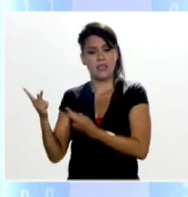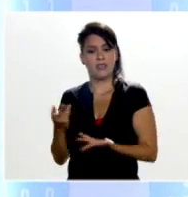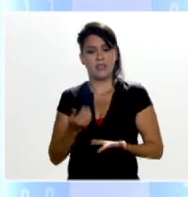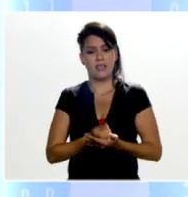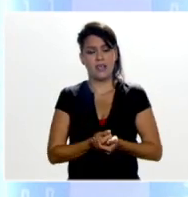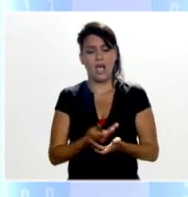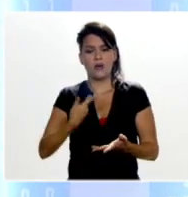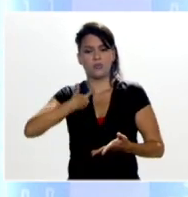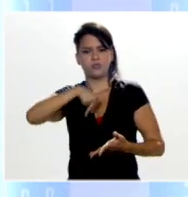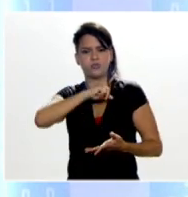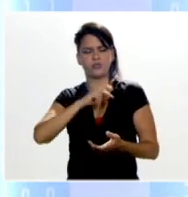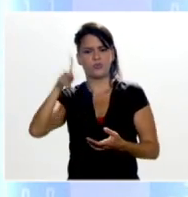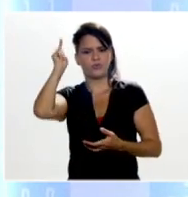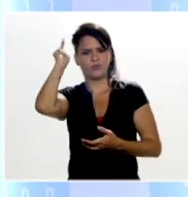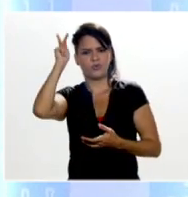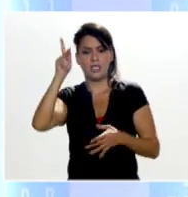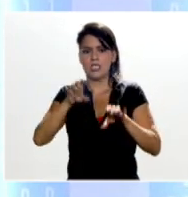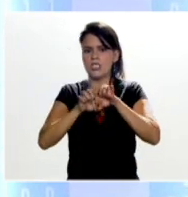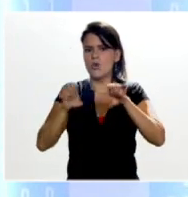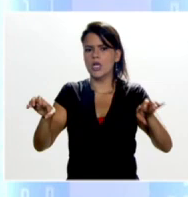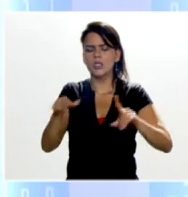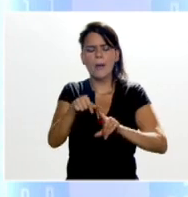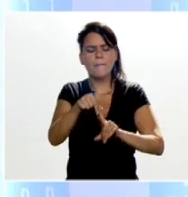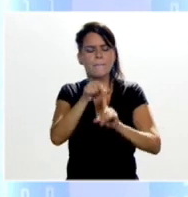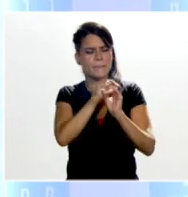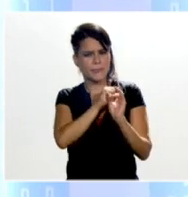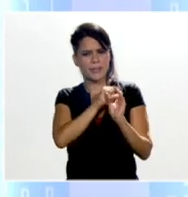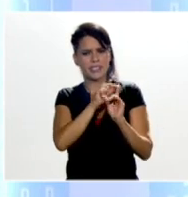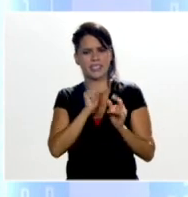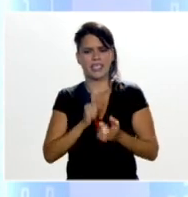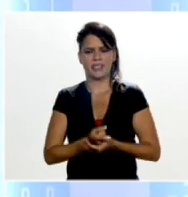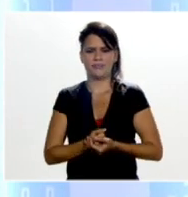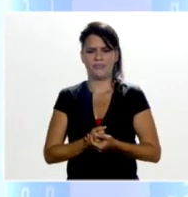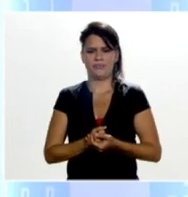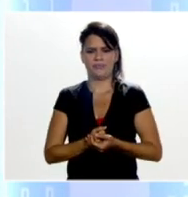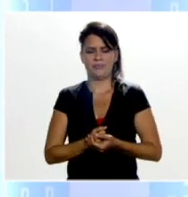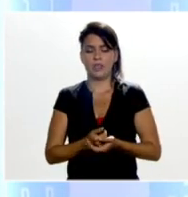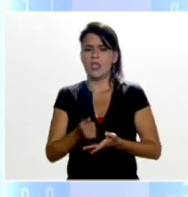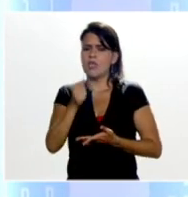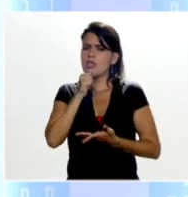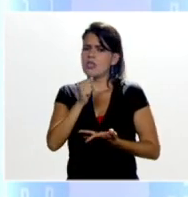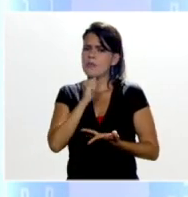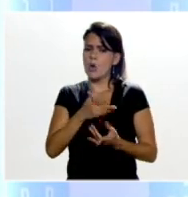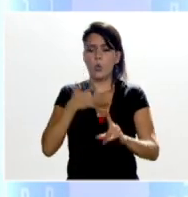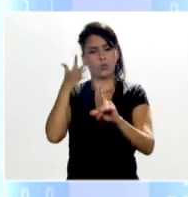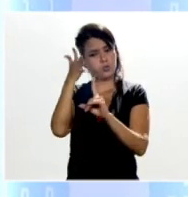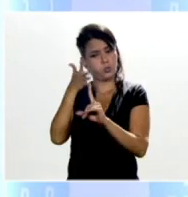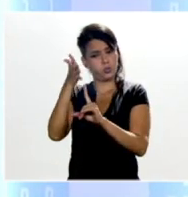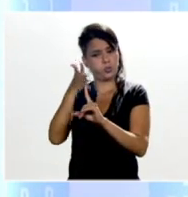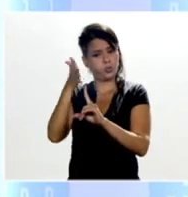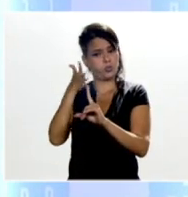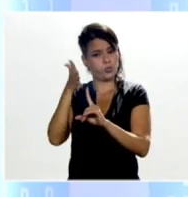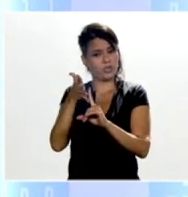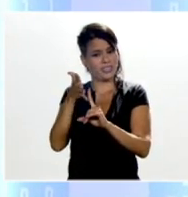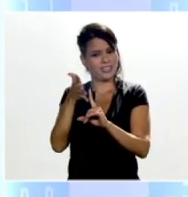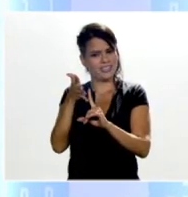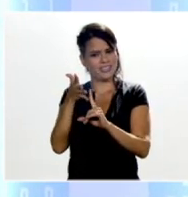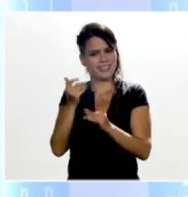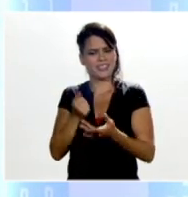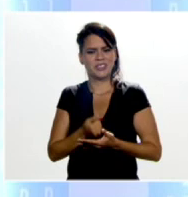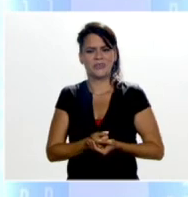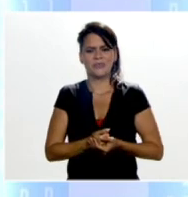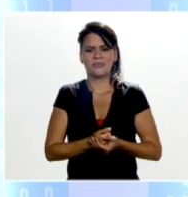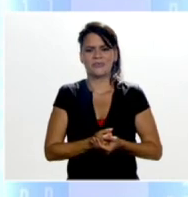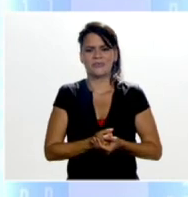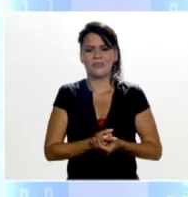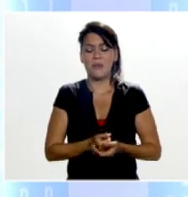bienvenida a nuestra profesora de educación especial, Sarín Herrera, quien va a estar dándonos recomendaciones,